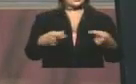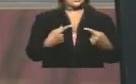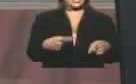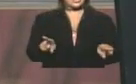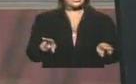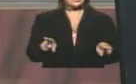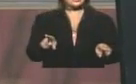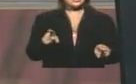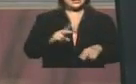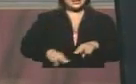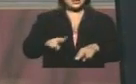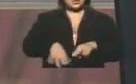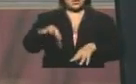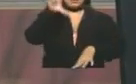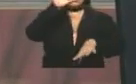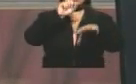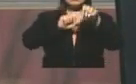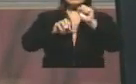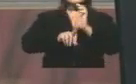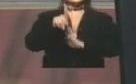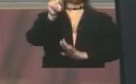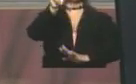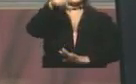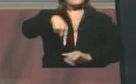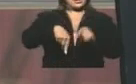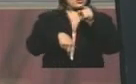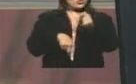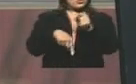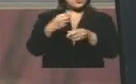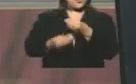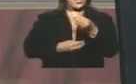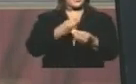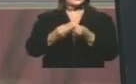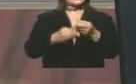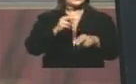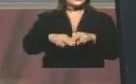ellos. Y justamente tú haces un trabajo que va orientado